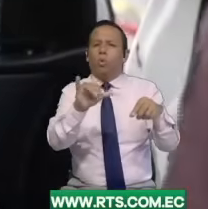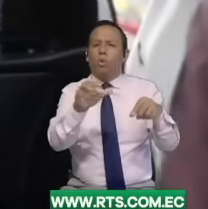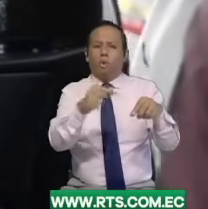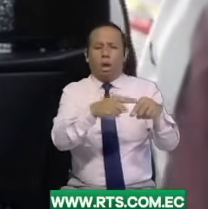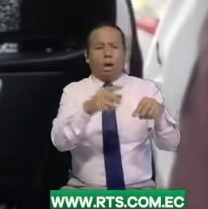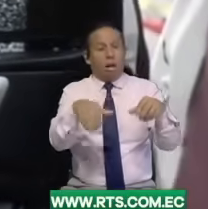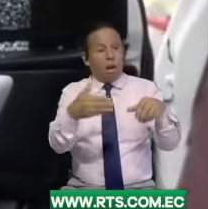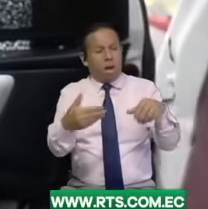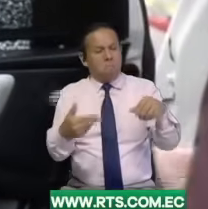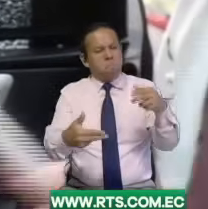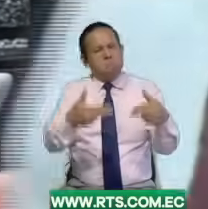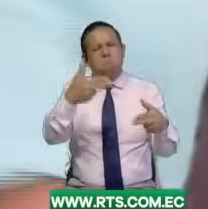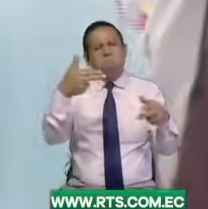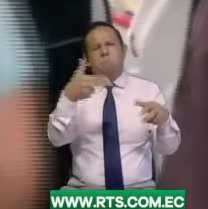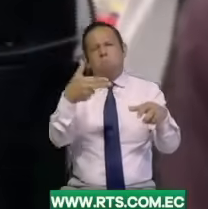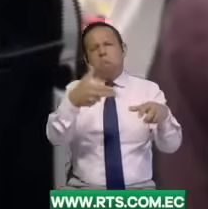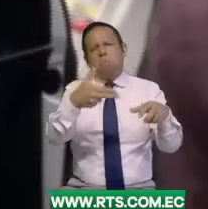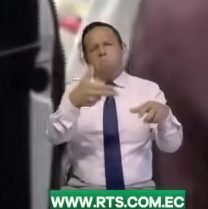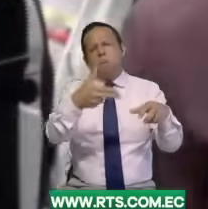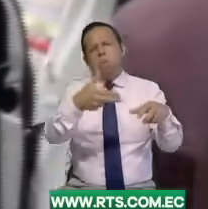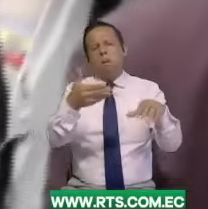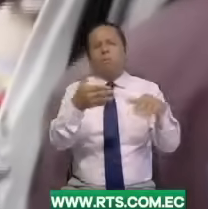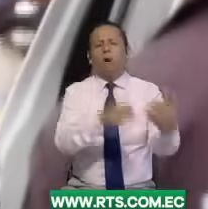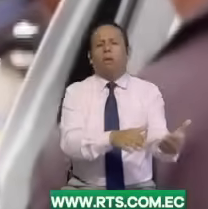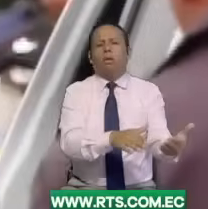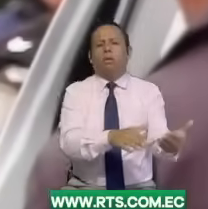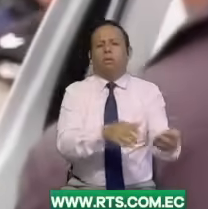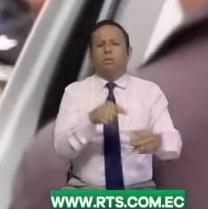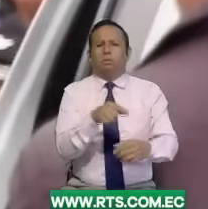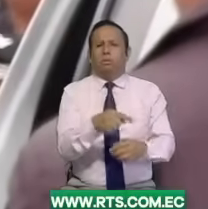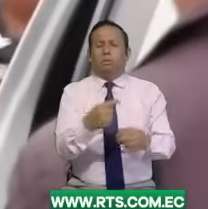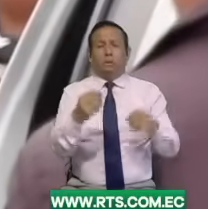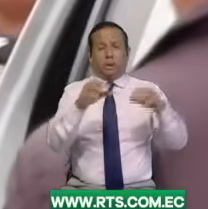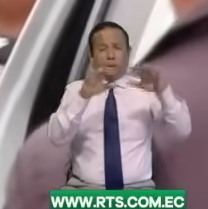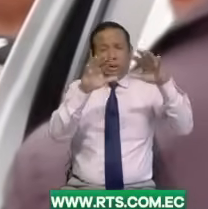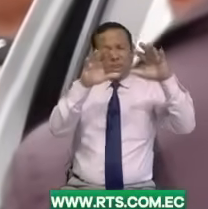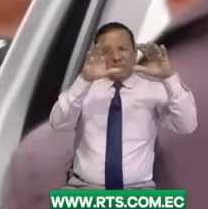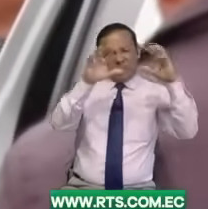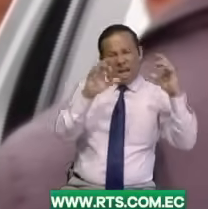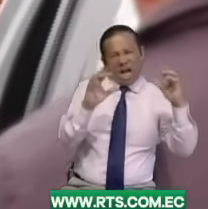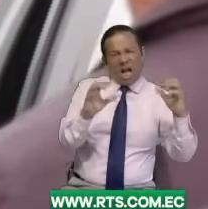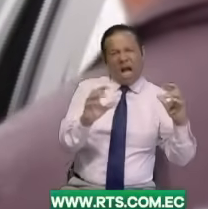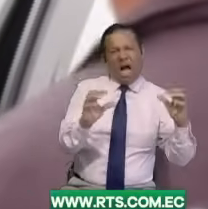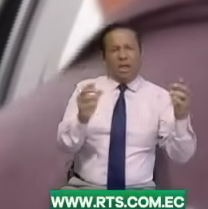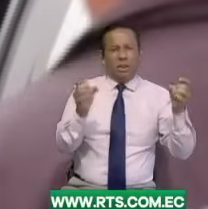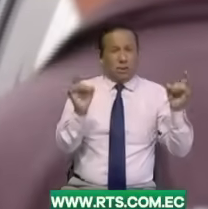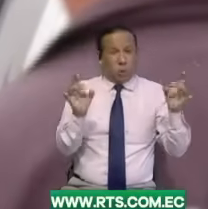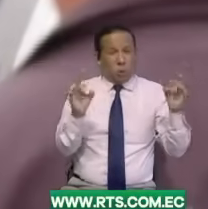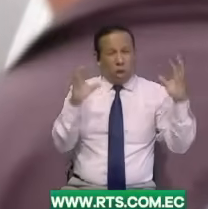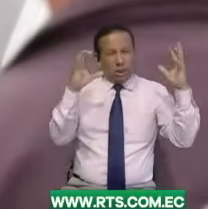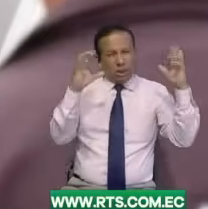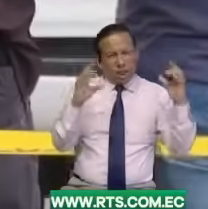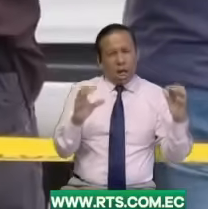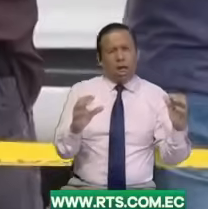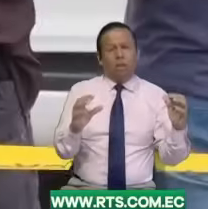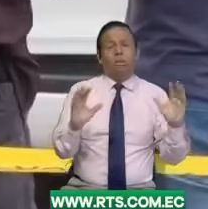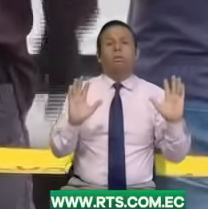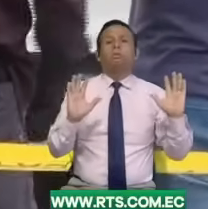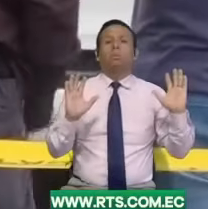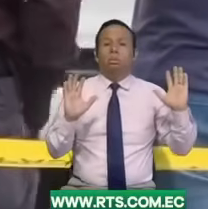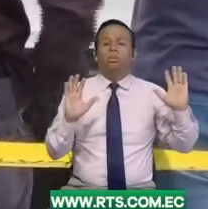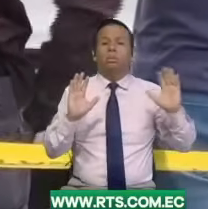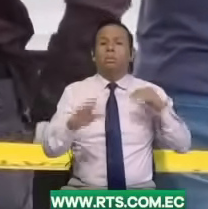balazos. El arma con el que lo asesinaron perforó el parabrisas de la ventana del lado izquierdo de la camioneta y por ese